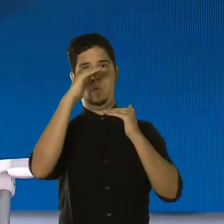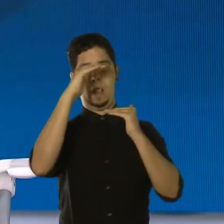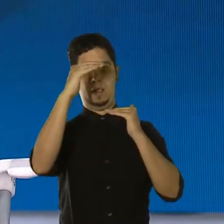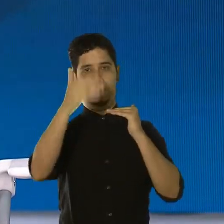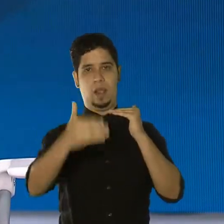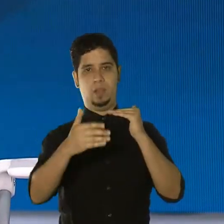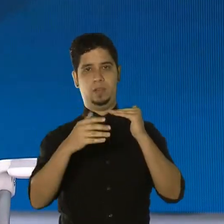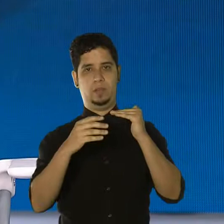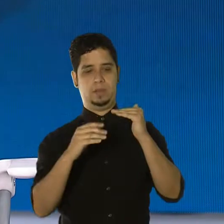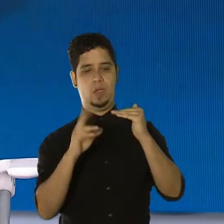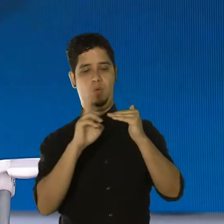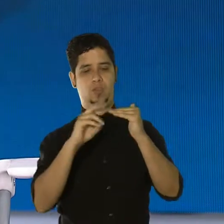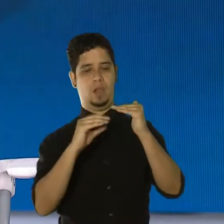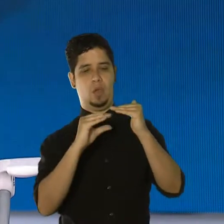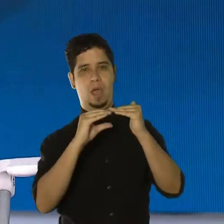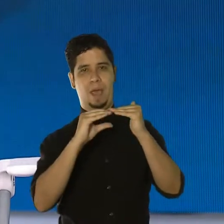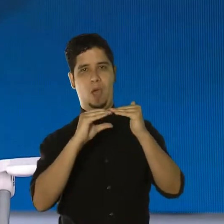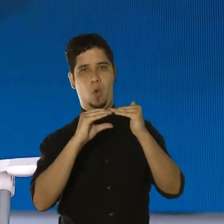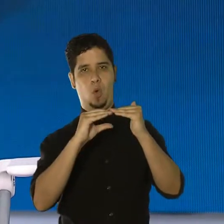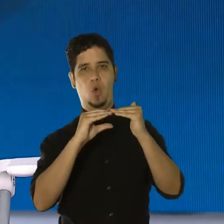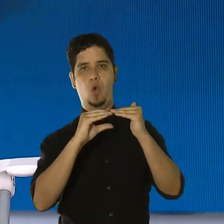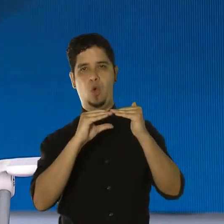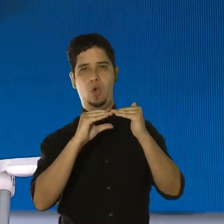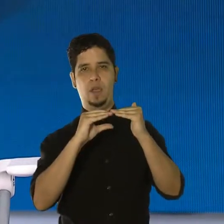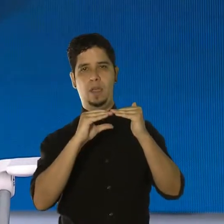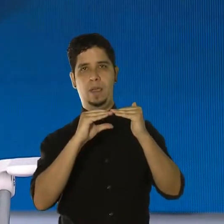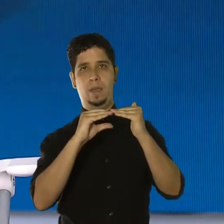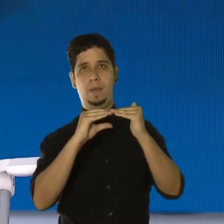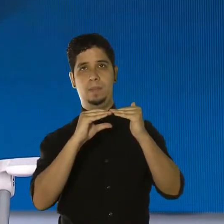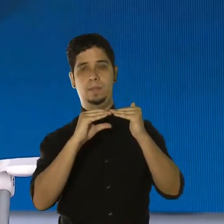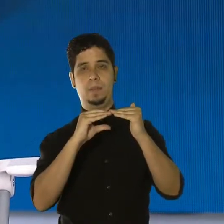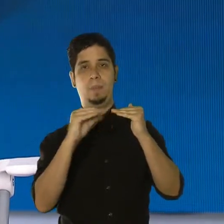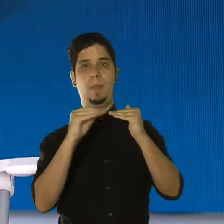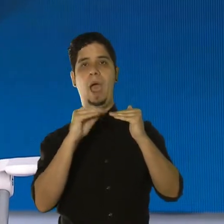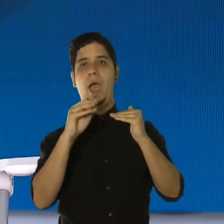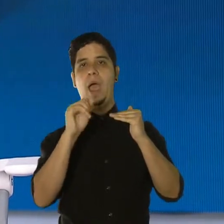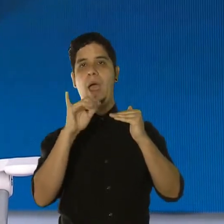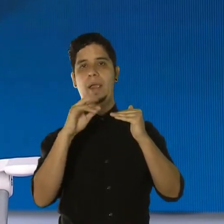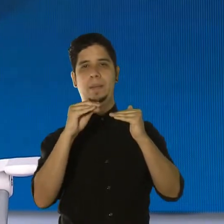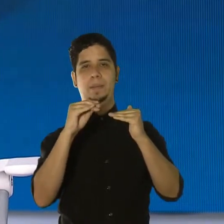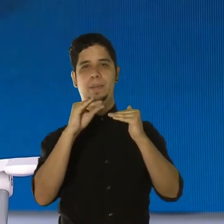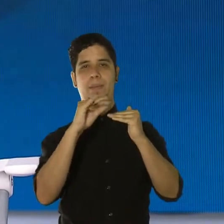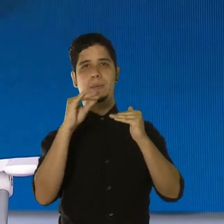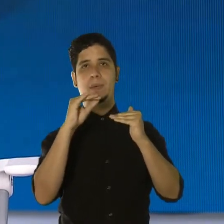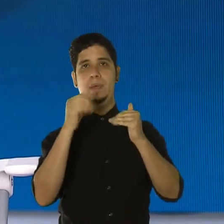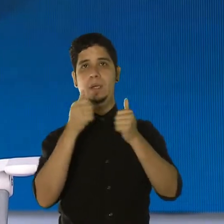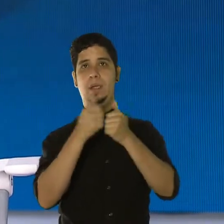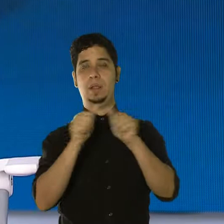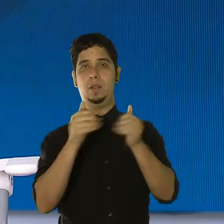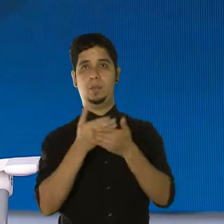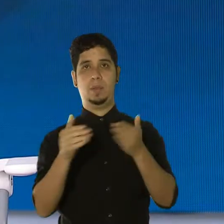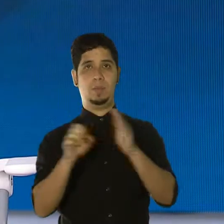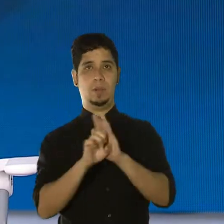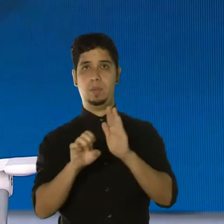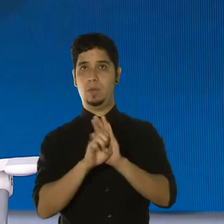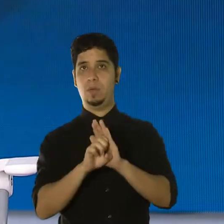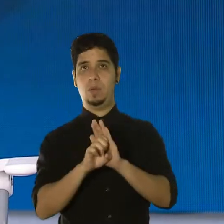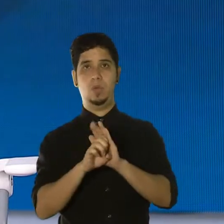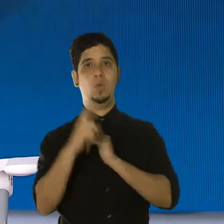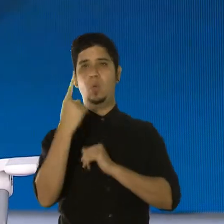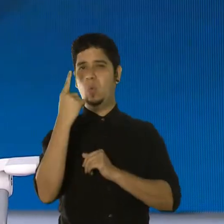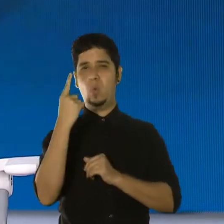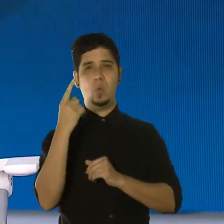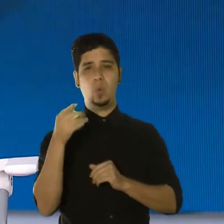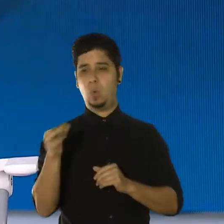baja. Y ese espacio más el aire, cualquier ignición, ya sea con solo prender un